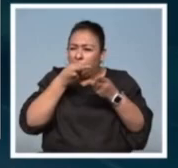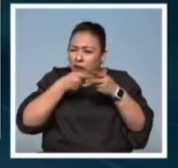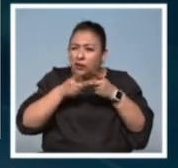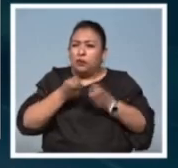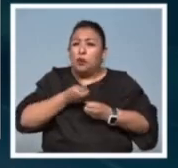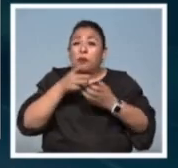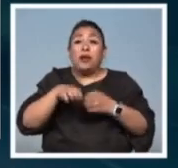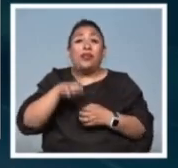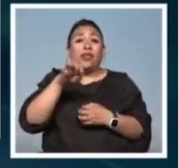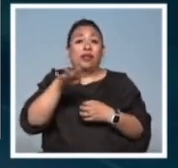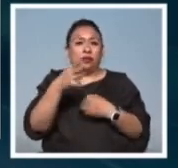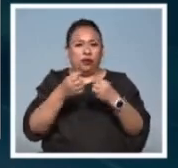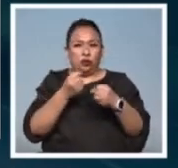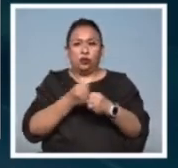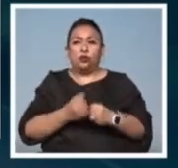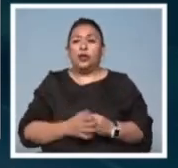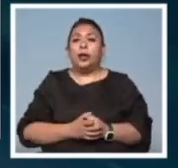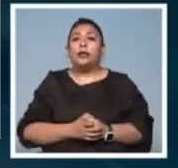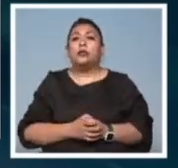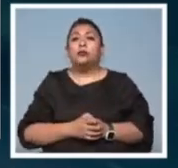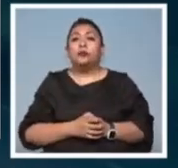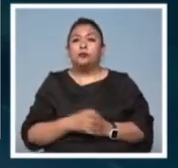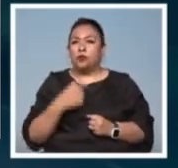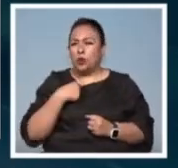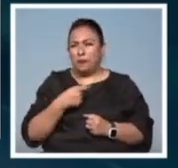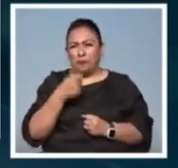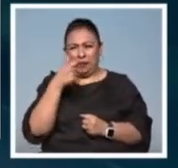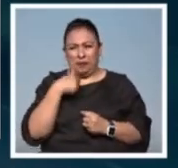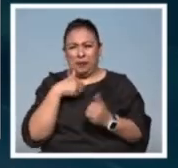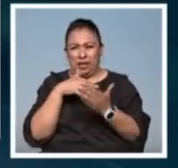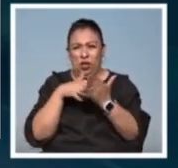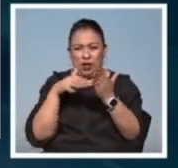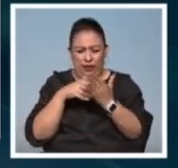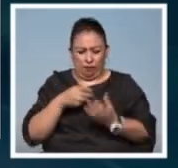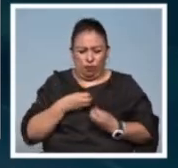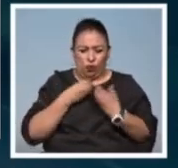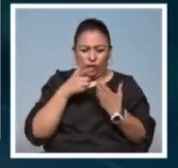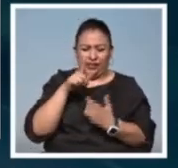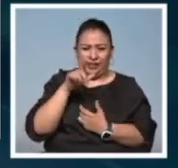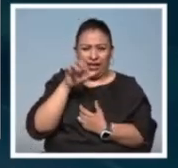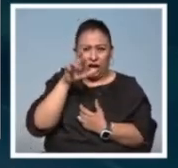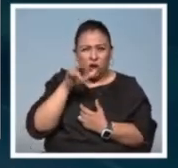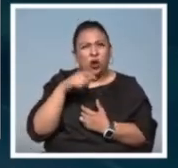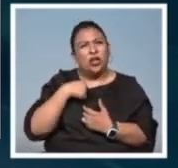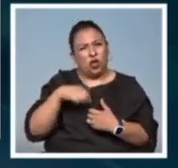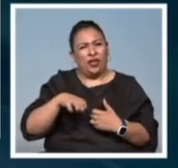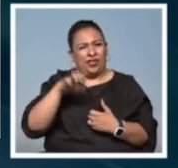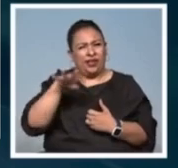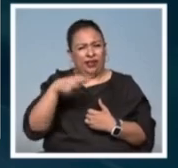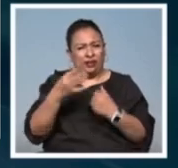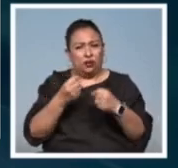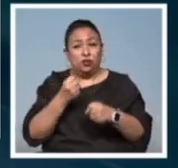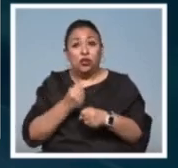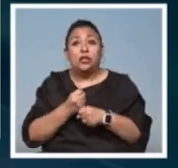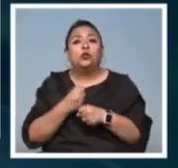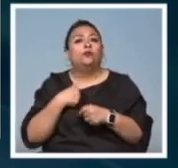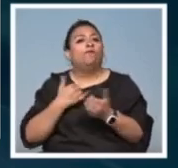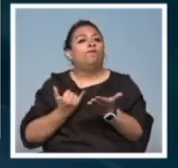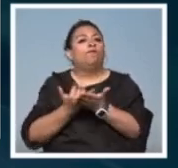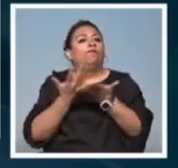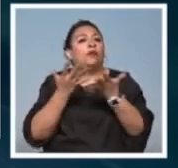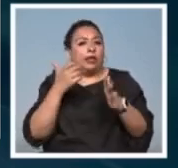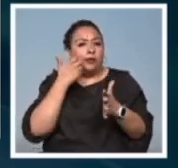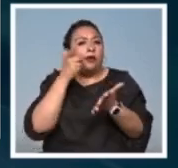a los 14 años. Cuando leí por primera vez la poesía de Lorca y tenía 14 años, decidí que